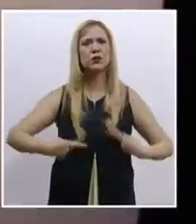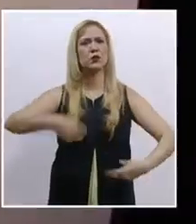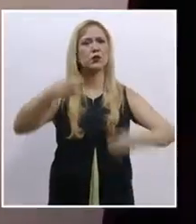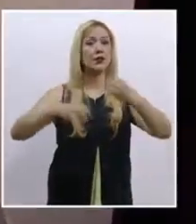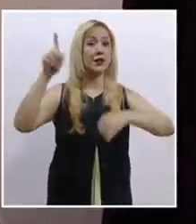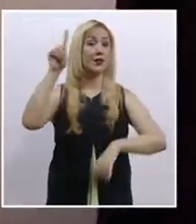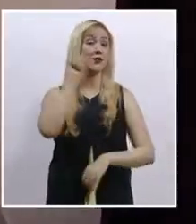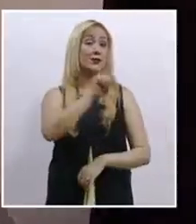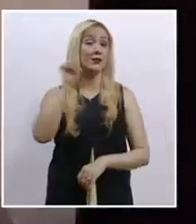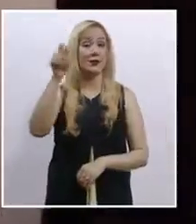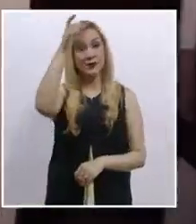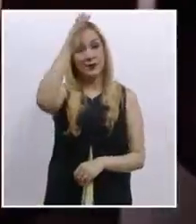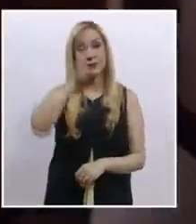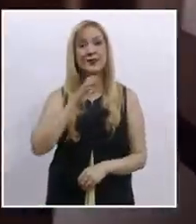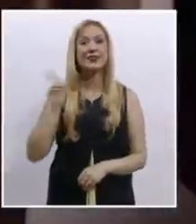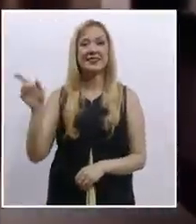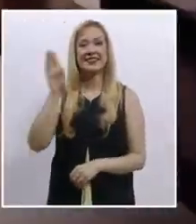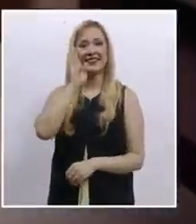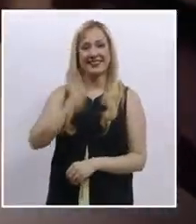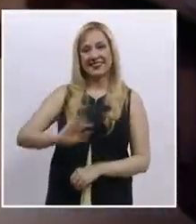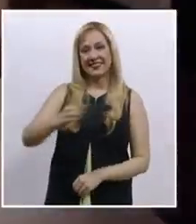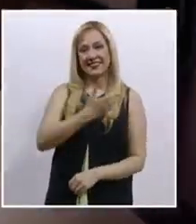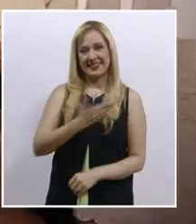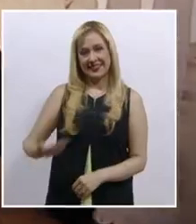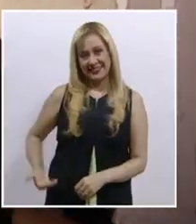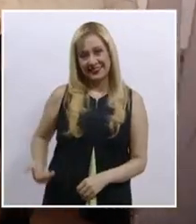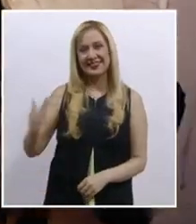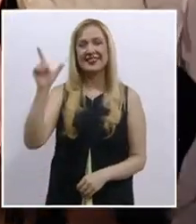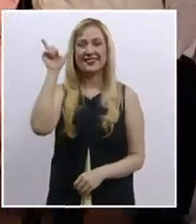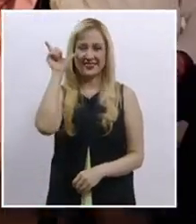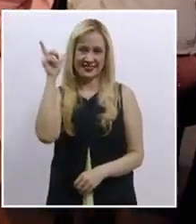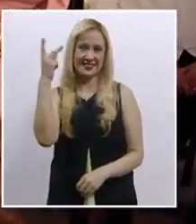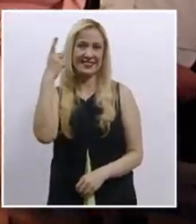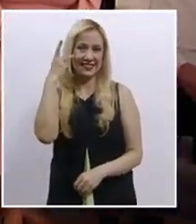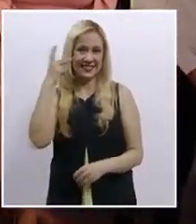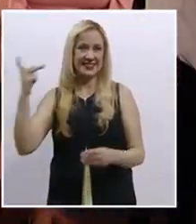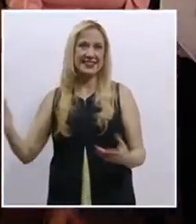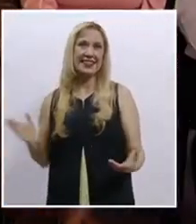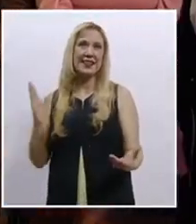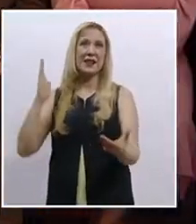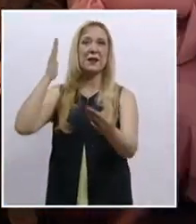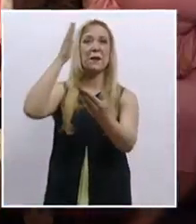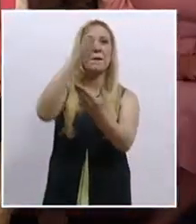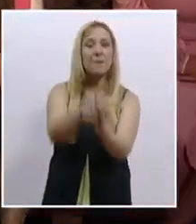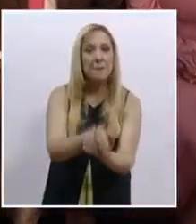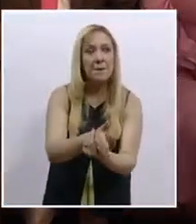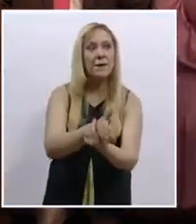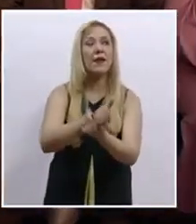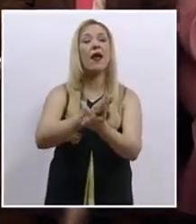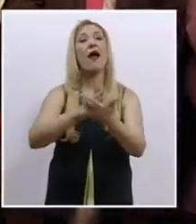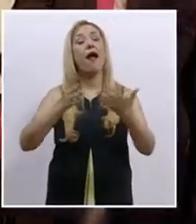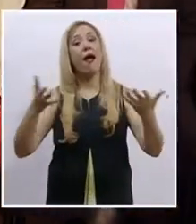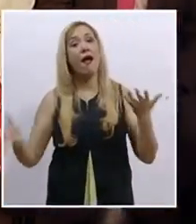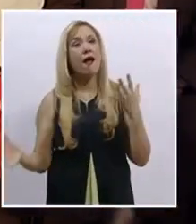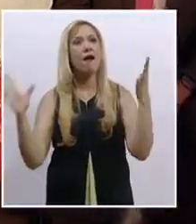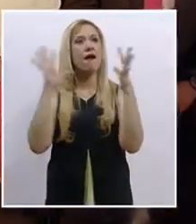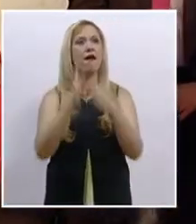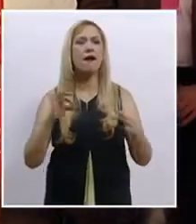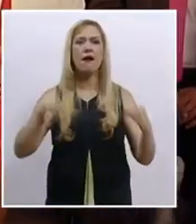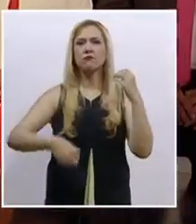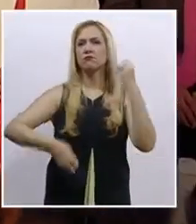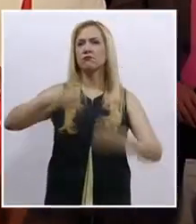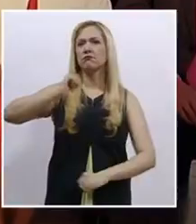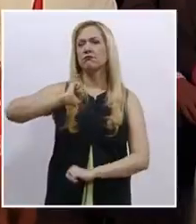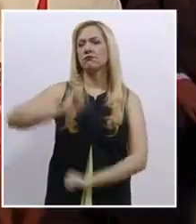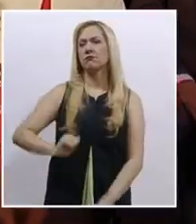Torreón, Coahuila, la ministra presidenta de la Suprema Corte y del Consejo de la Judicatura Federal, Norma Lucía Piña Hernández, destacó que el Poder